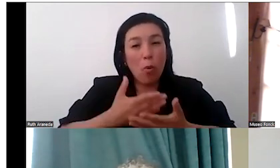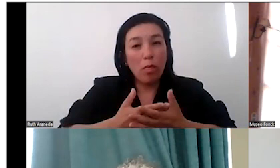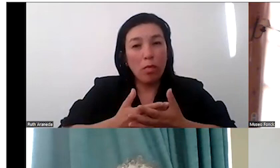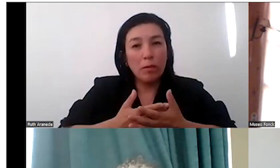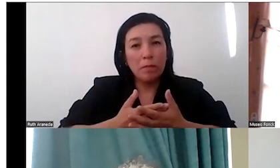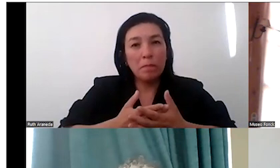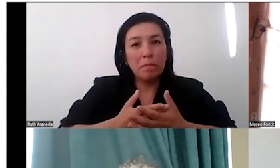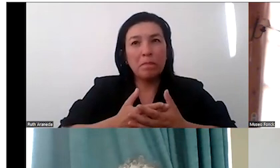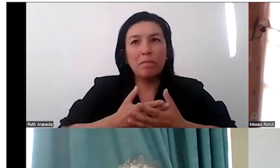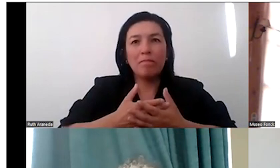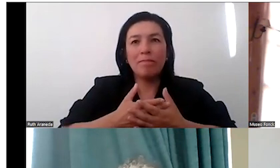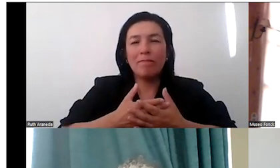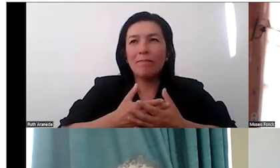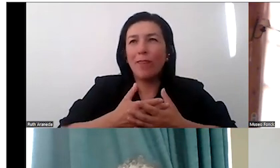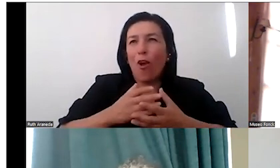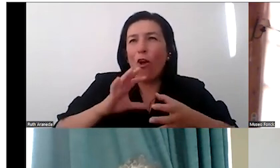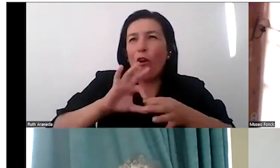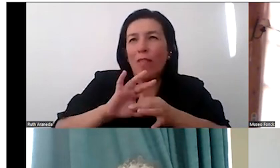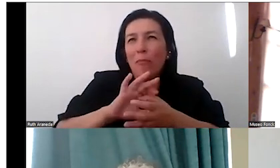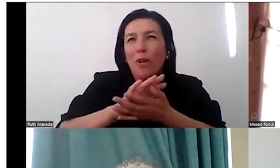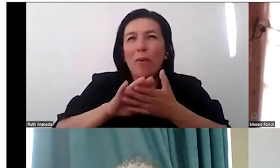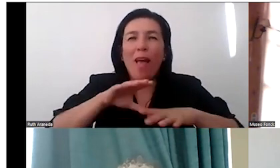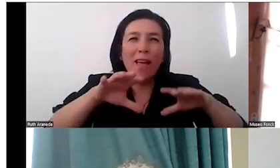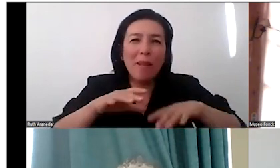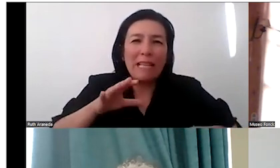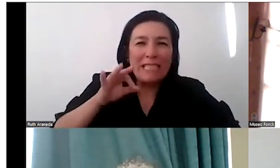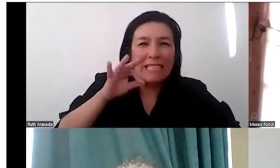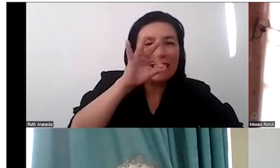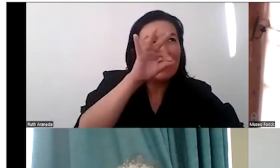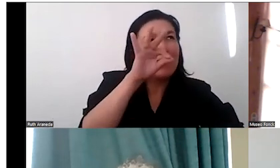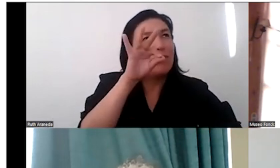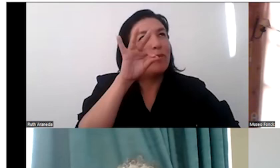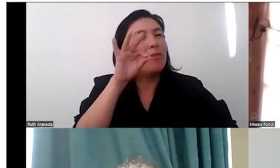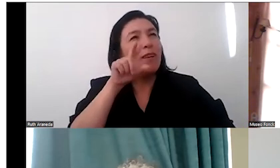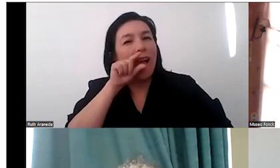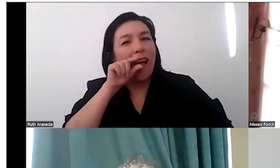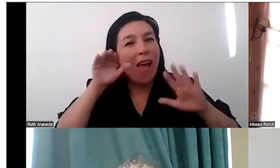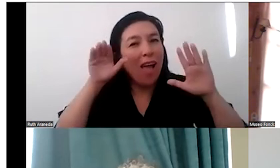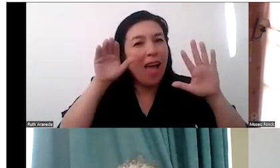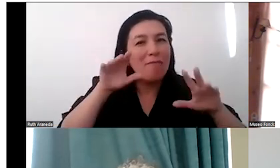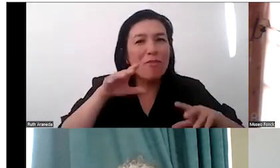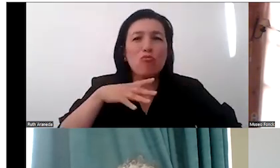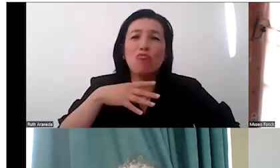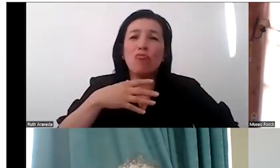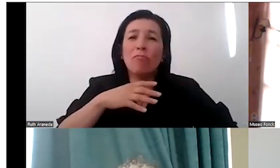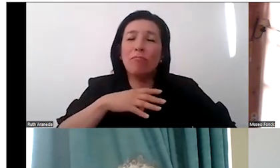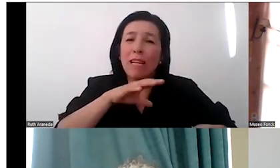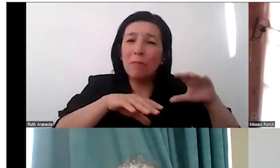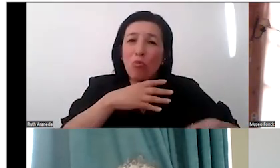la naturaleza, un animal, un insecto, un ave, un mamífero, una especie vegetal,